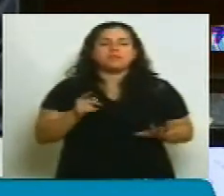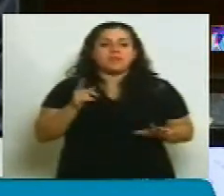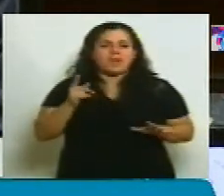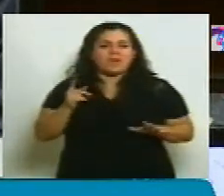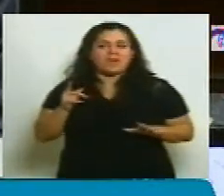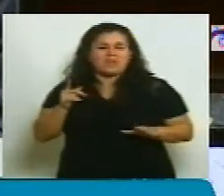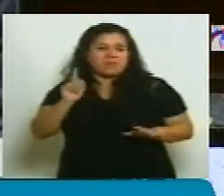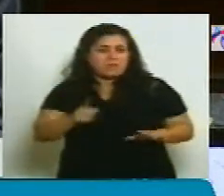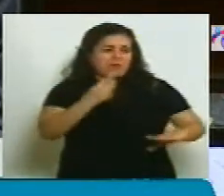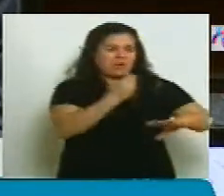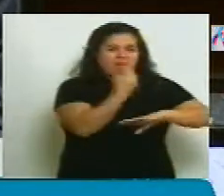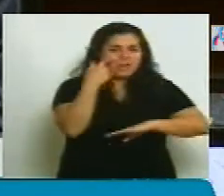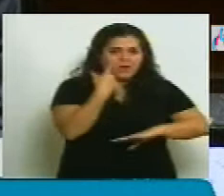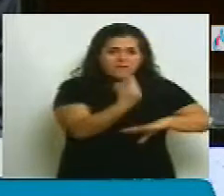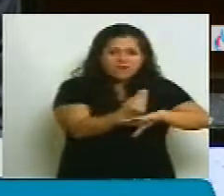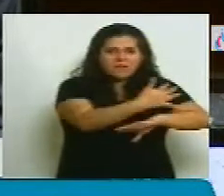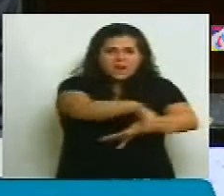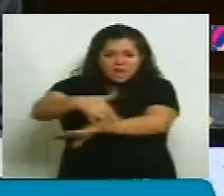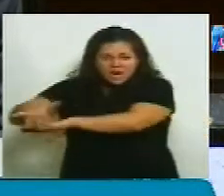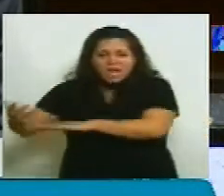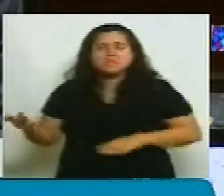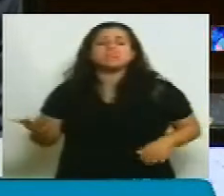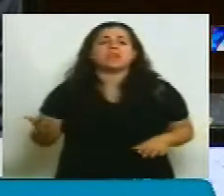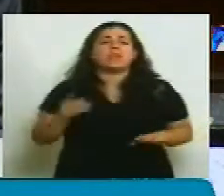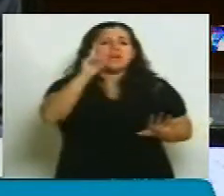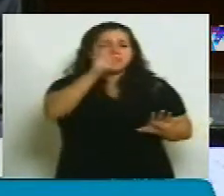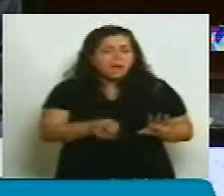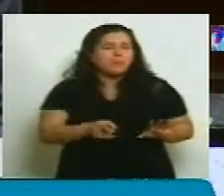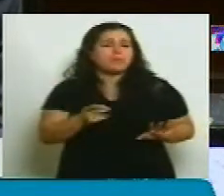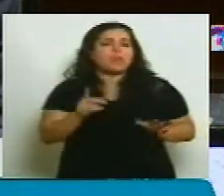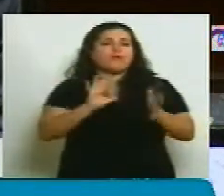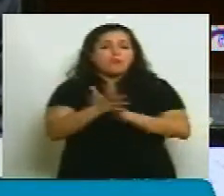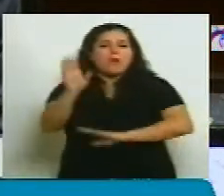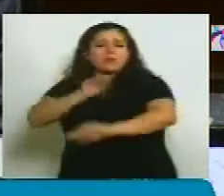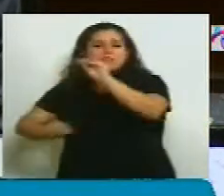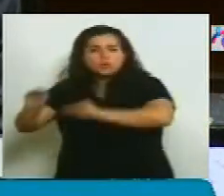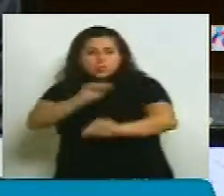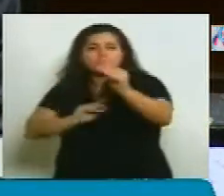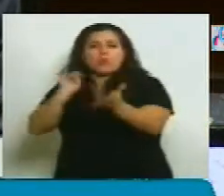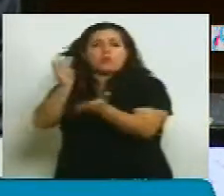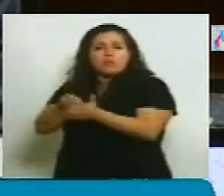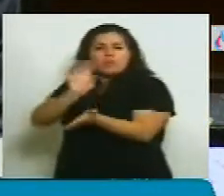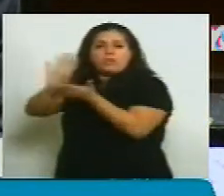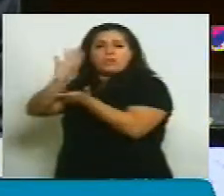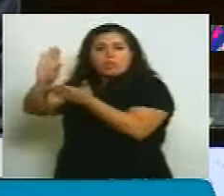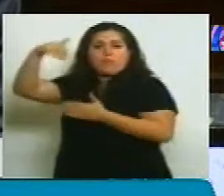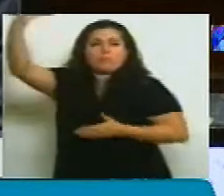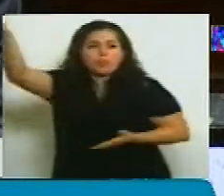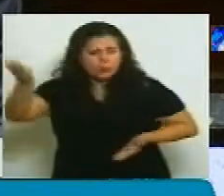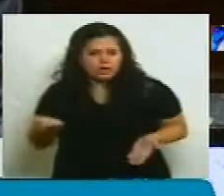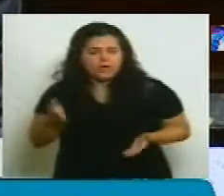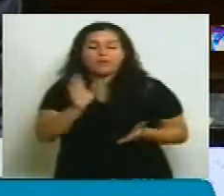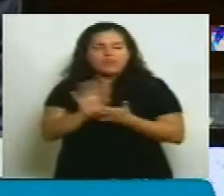de indigencia y también una perspectiva de reestructuración de deuda pública que ha